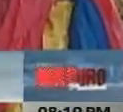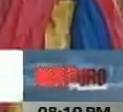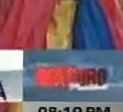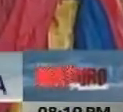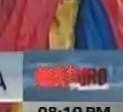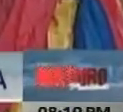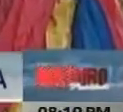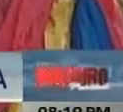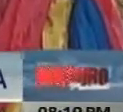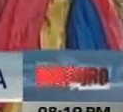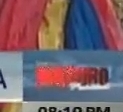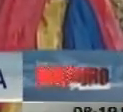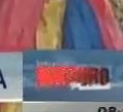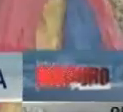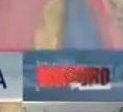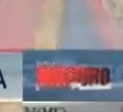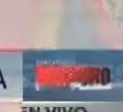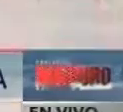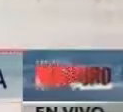humanidad, ayúdenla,